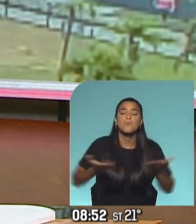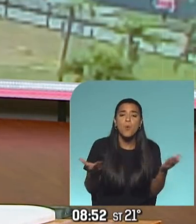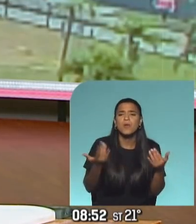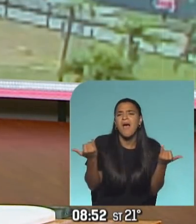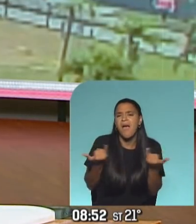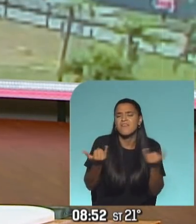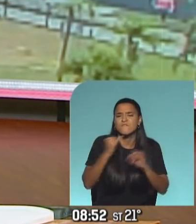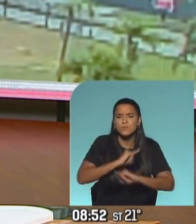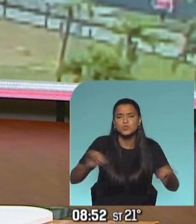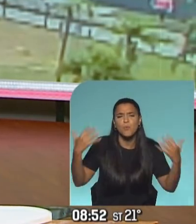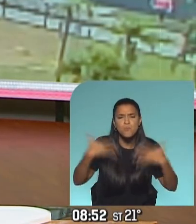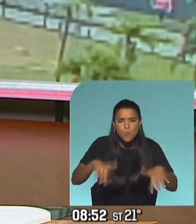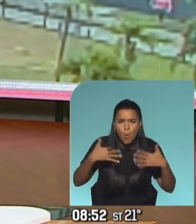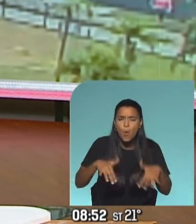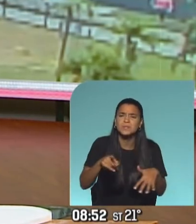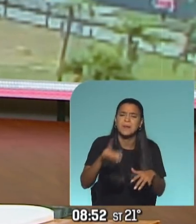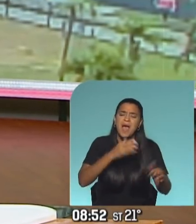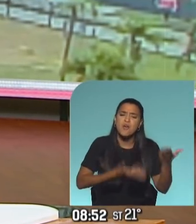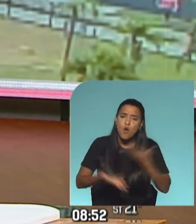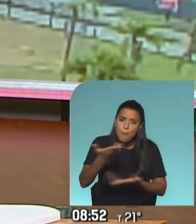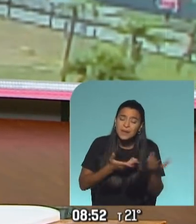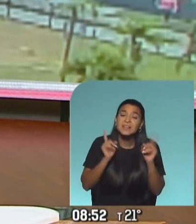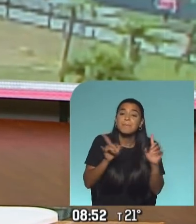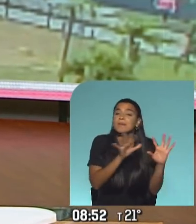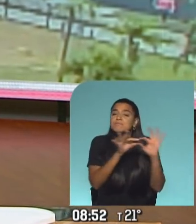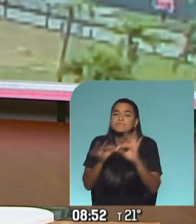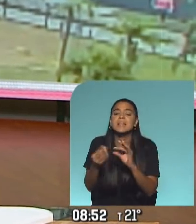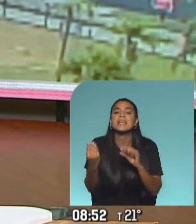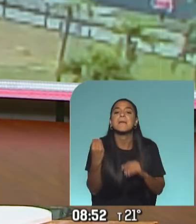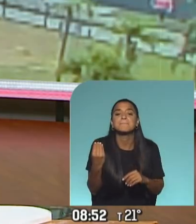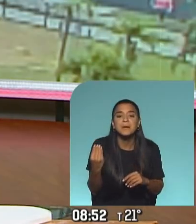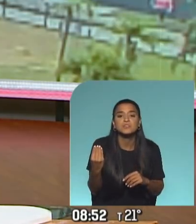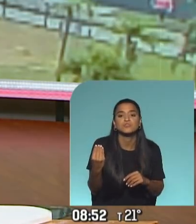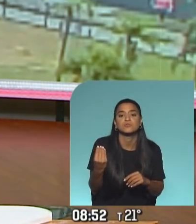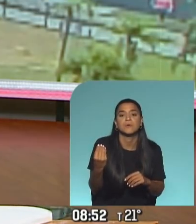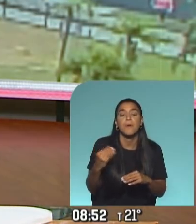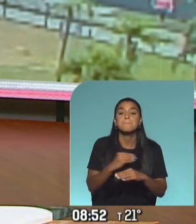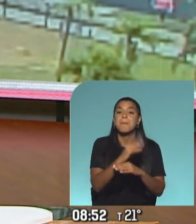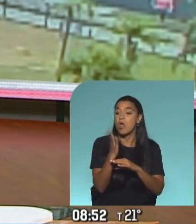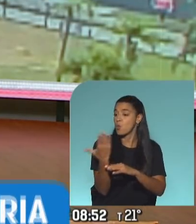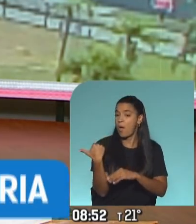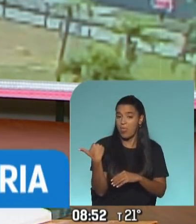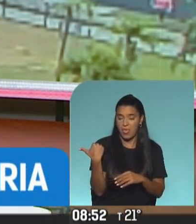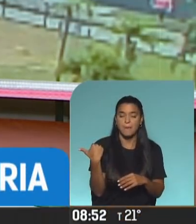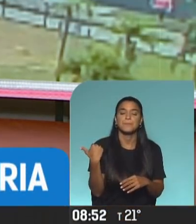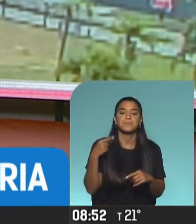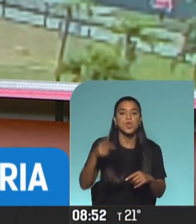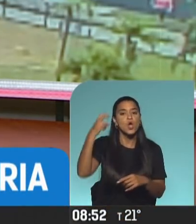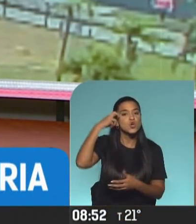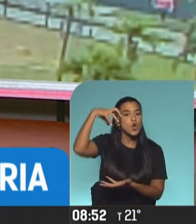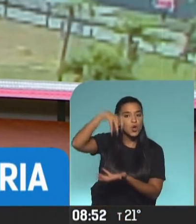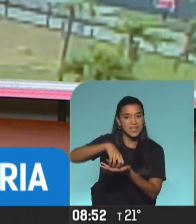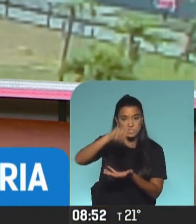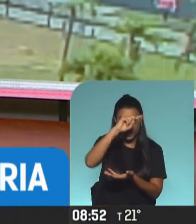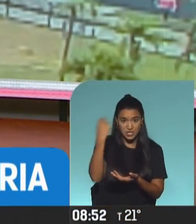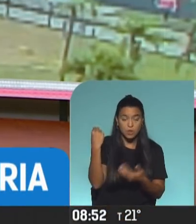Tenemos muchísima información para compartir relacionada, entre otras cosas, con lo que ocurrió durante esta madrugada en el Congreso